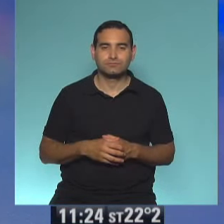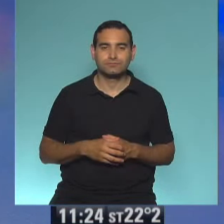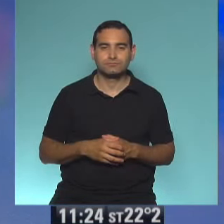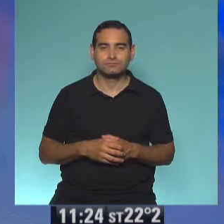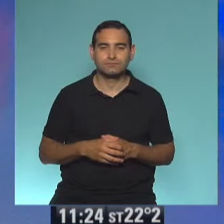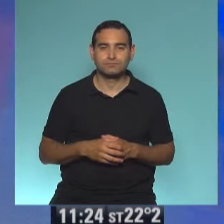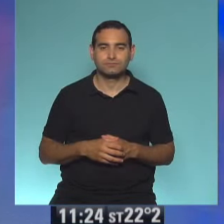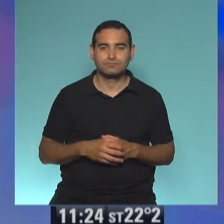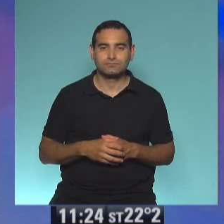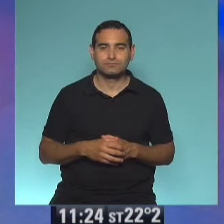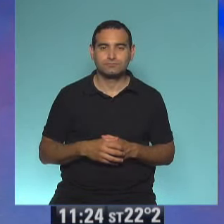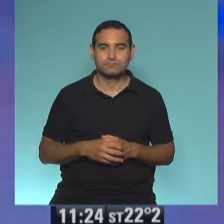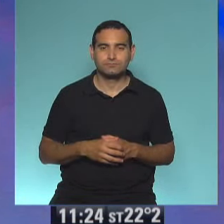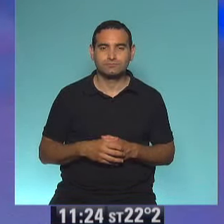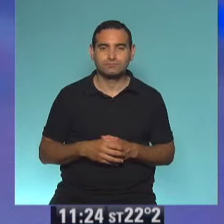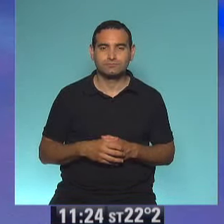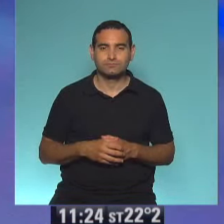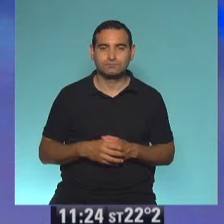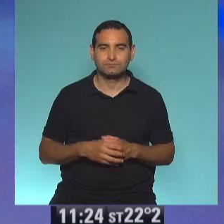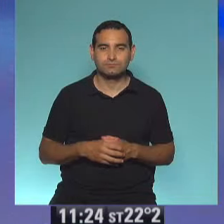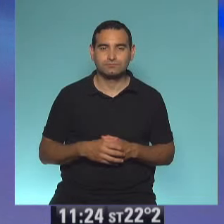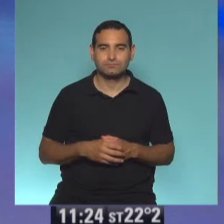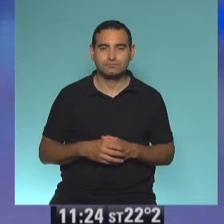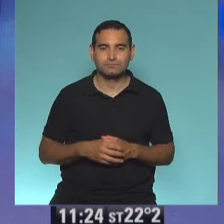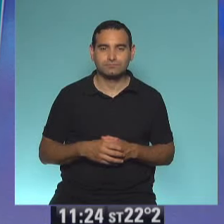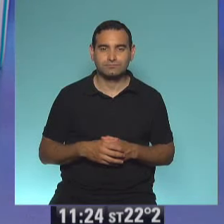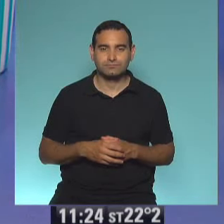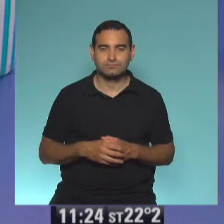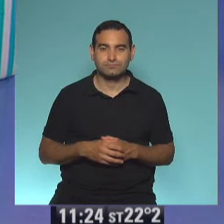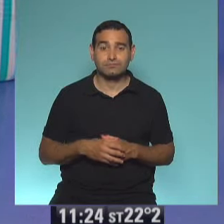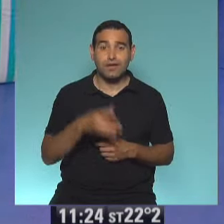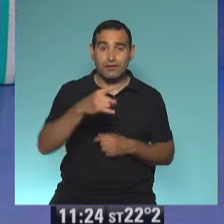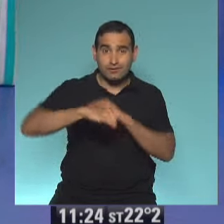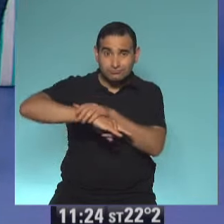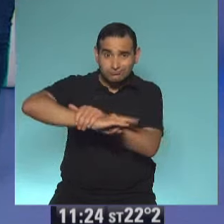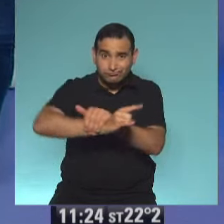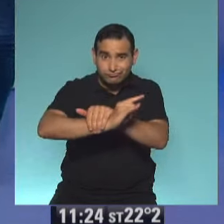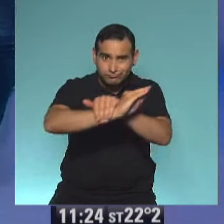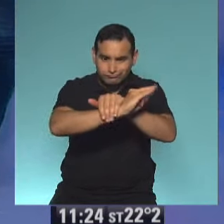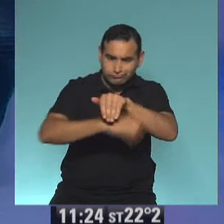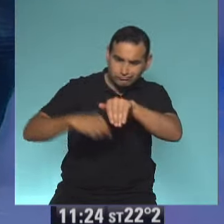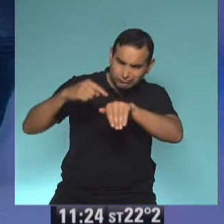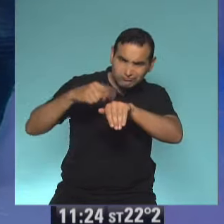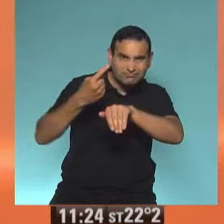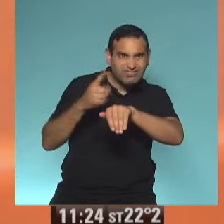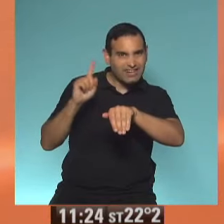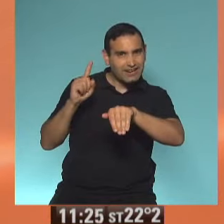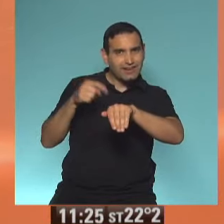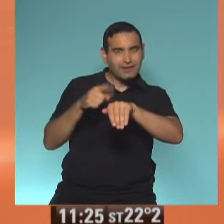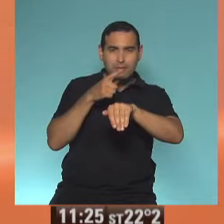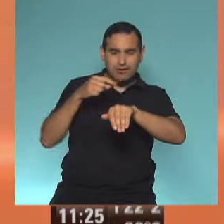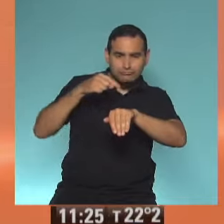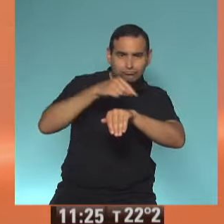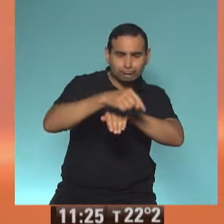varias. Ahí está. Y claro, la textura así de su caparazón es muy particular. Puede ser como una